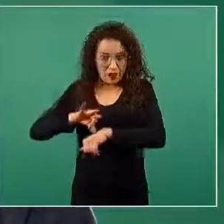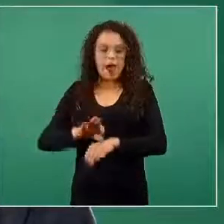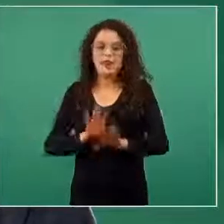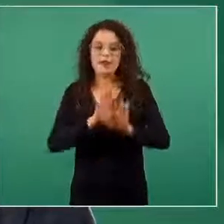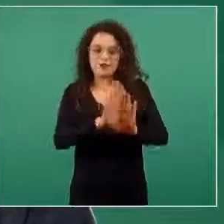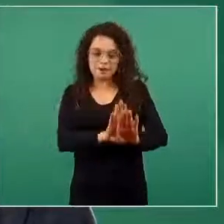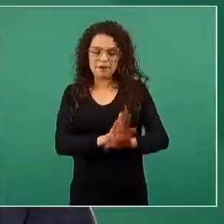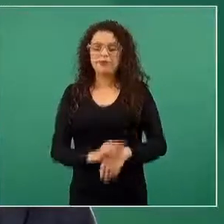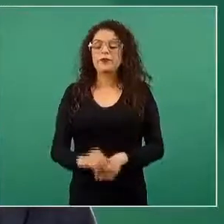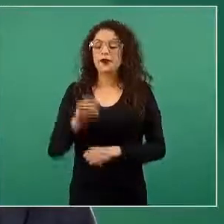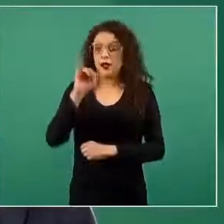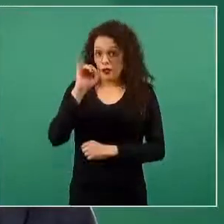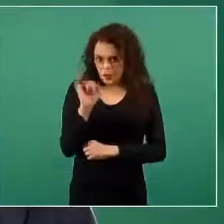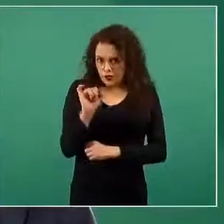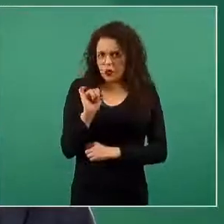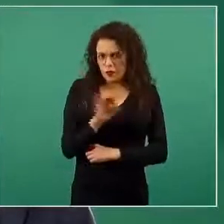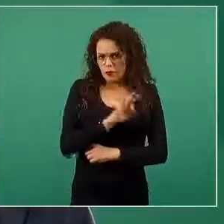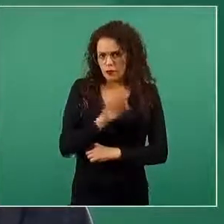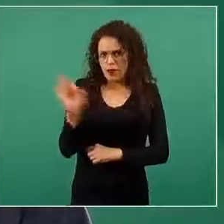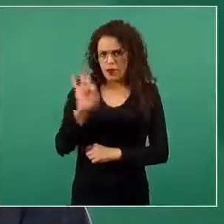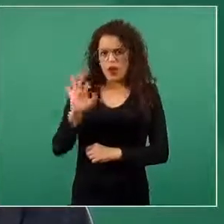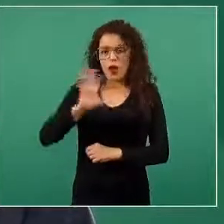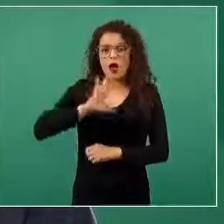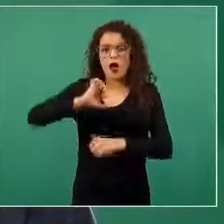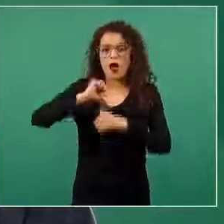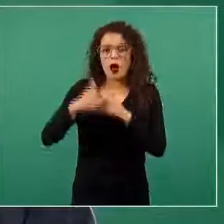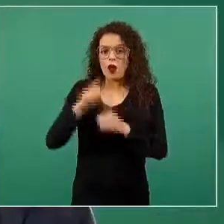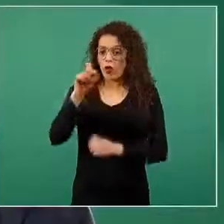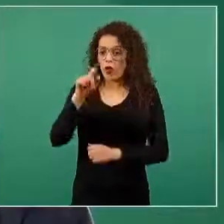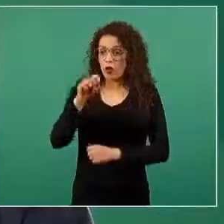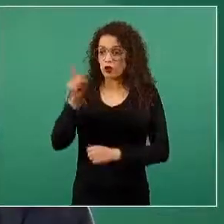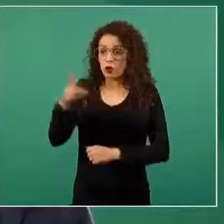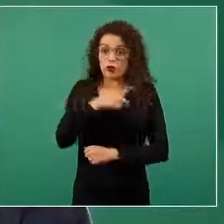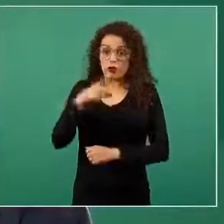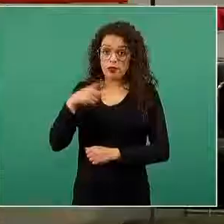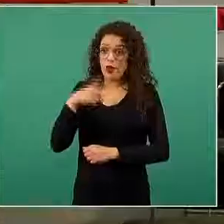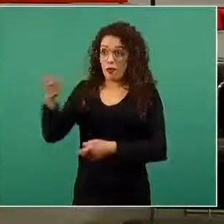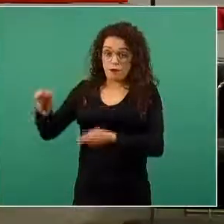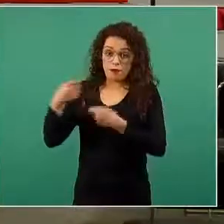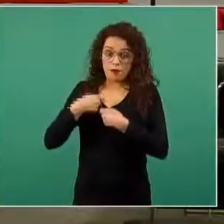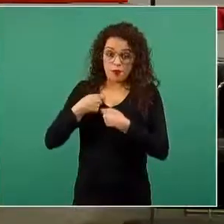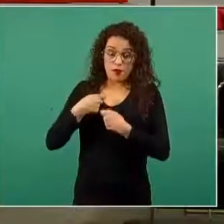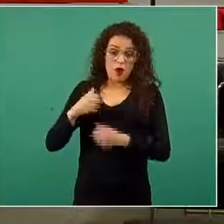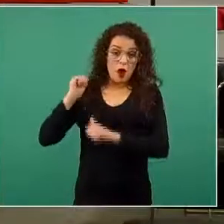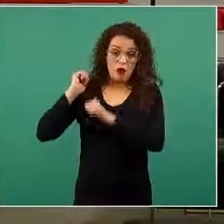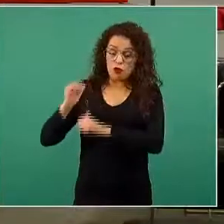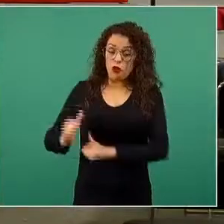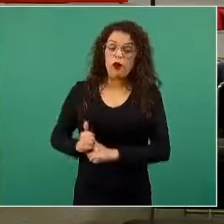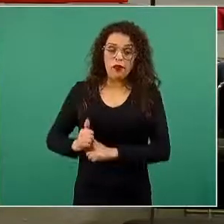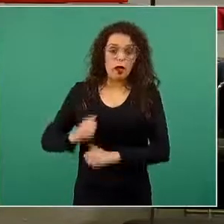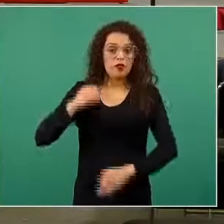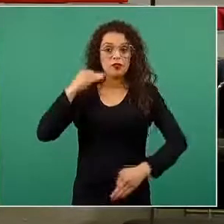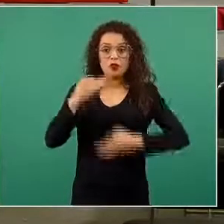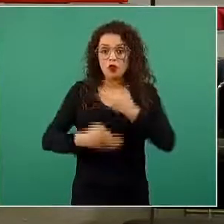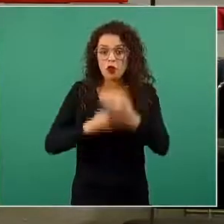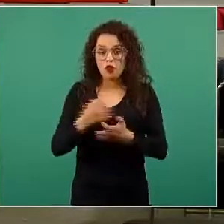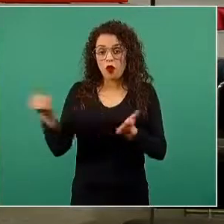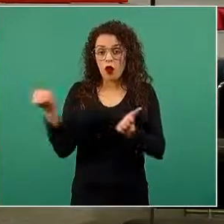en posibilidades, si tiene datos, de compartirlos y los debe compartir con la autoridad. Todas las autorizaciones de uso de